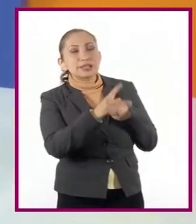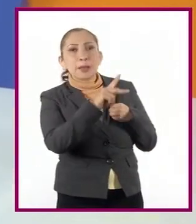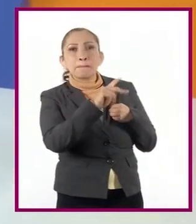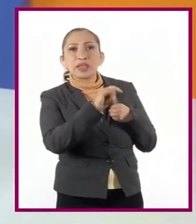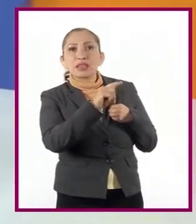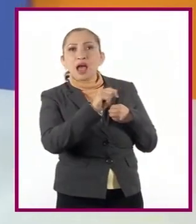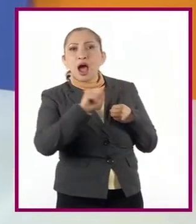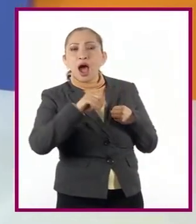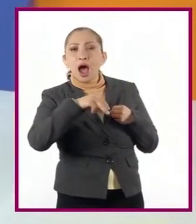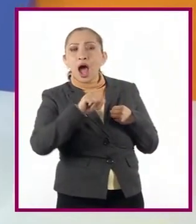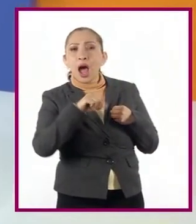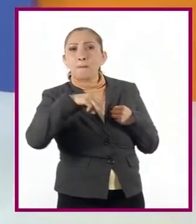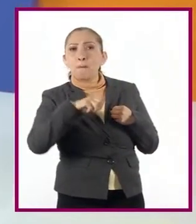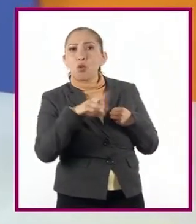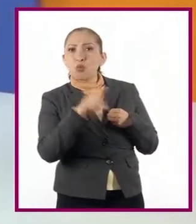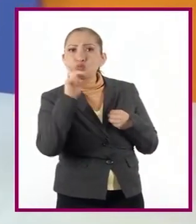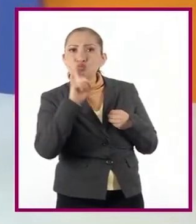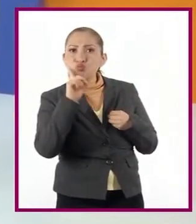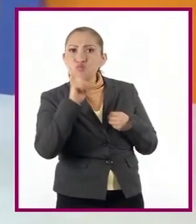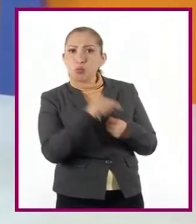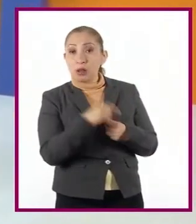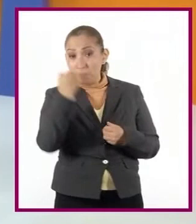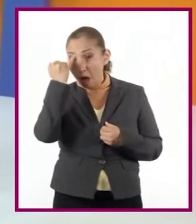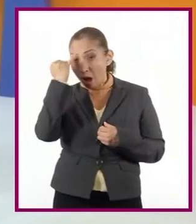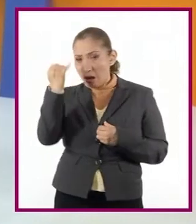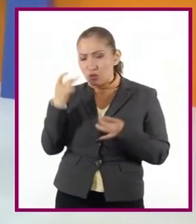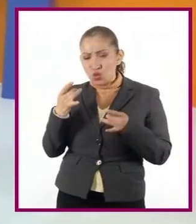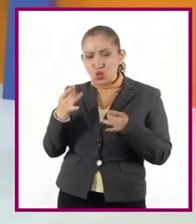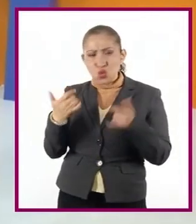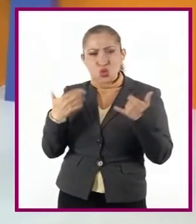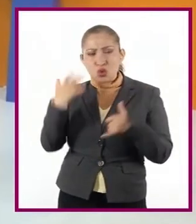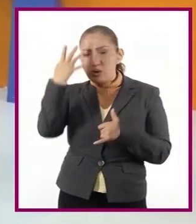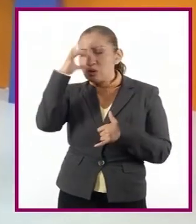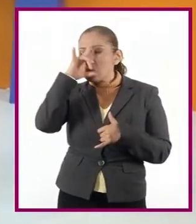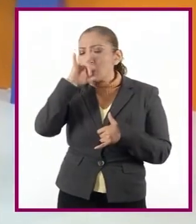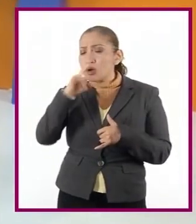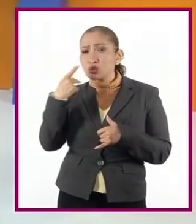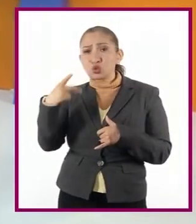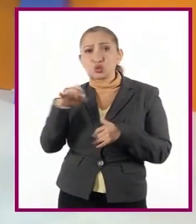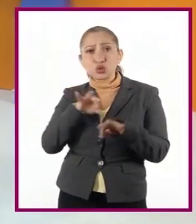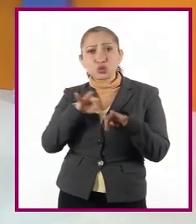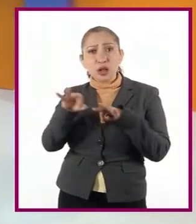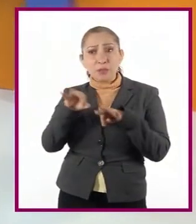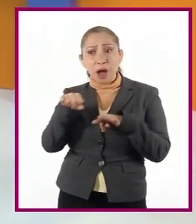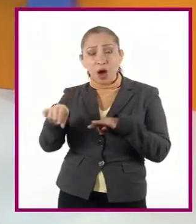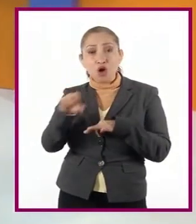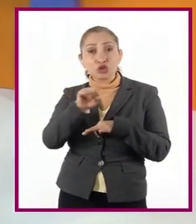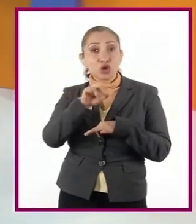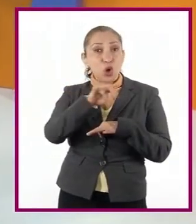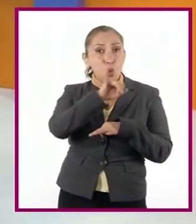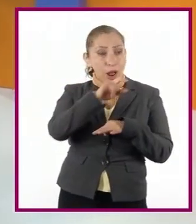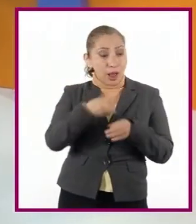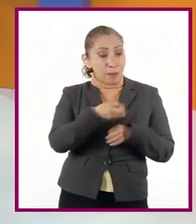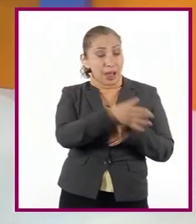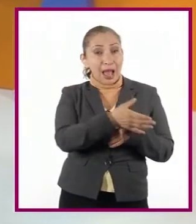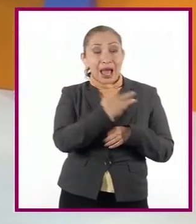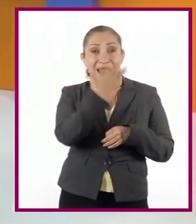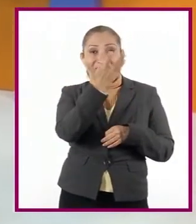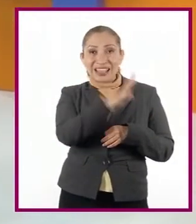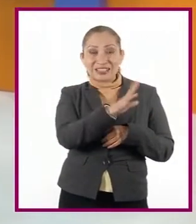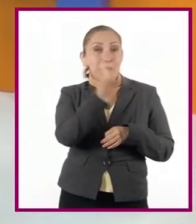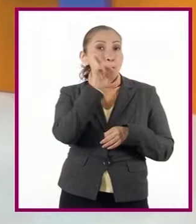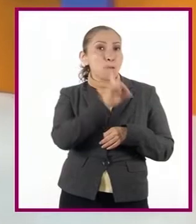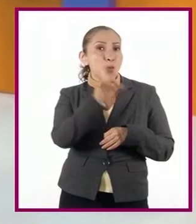Pita Amor. Imagínense la calidad y belleza de su trabajo. Si a Sor Juana se le nombró la décima